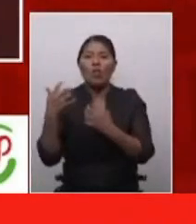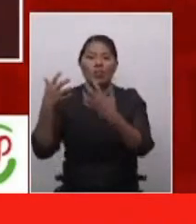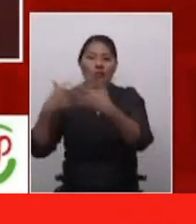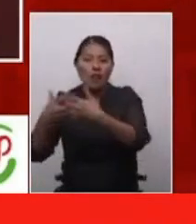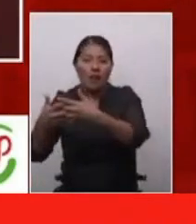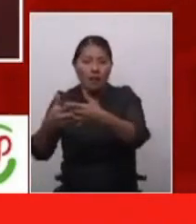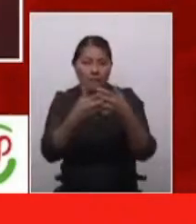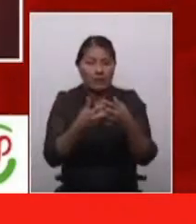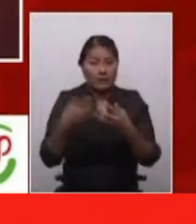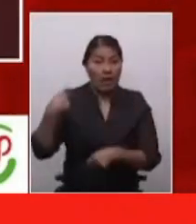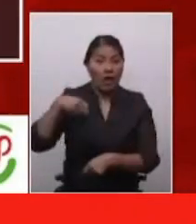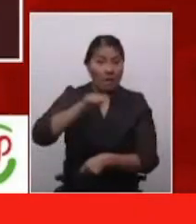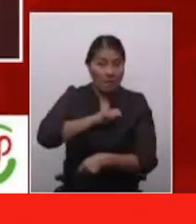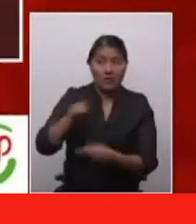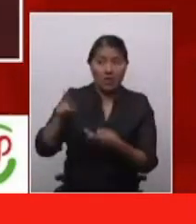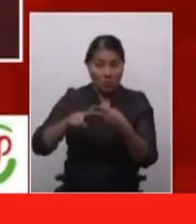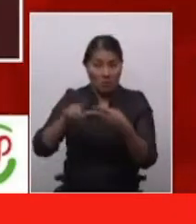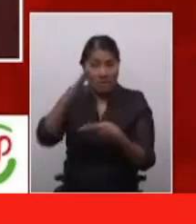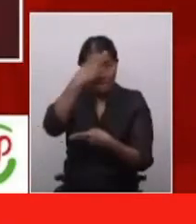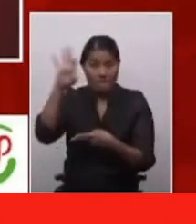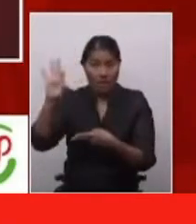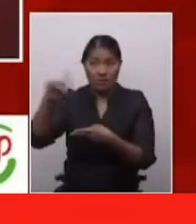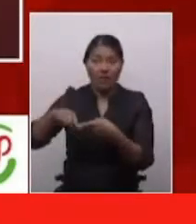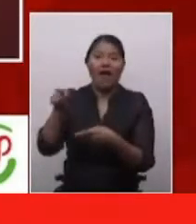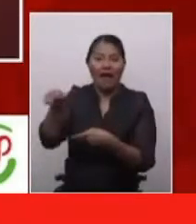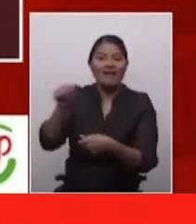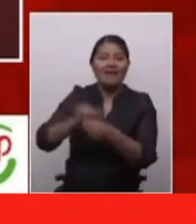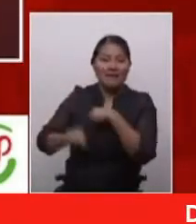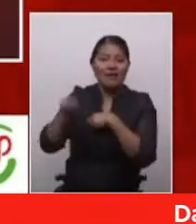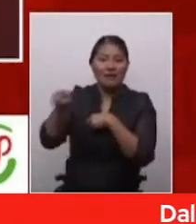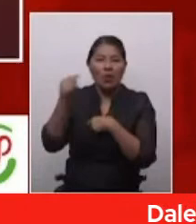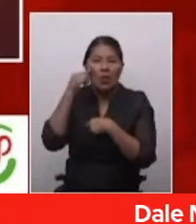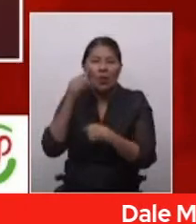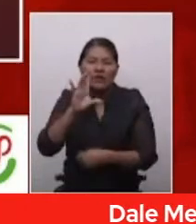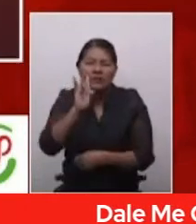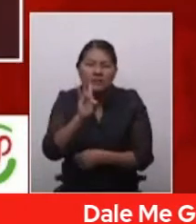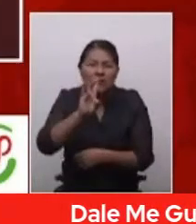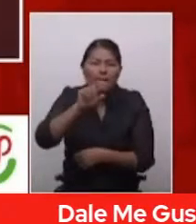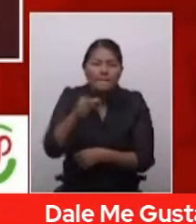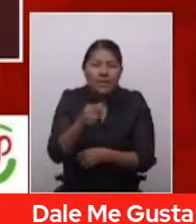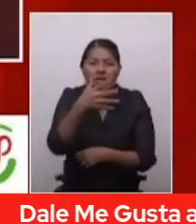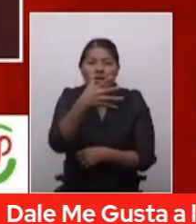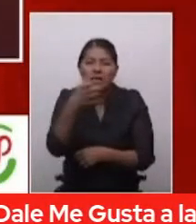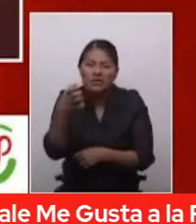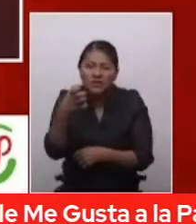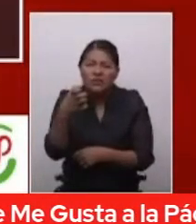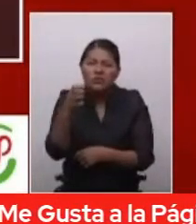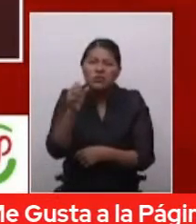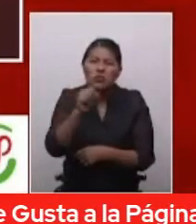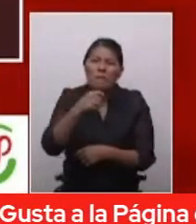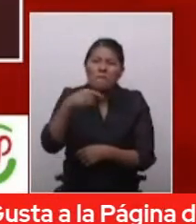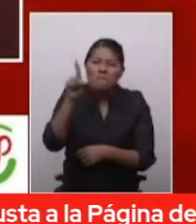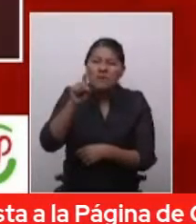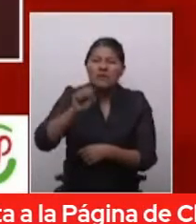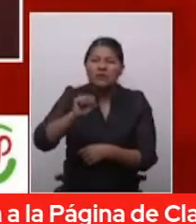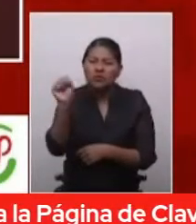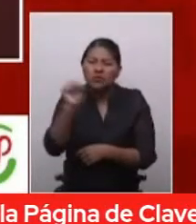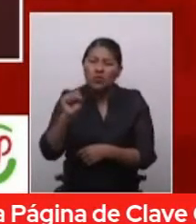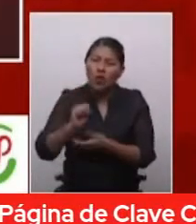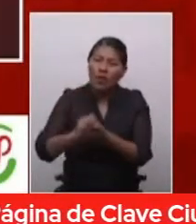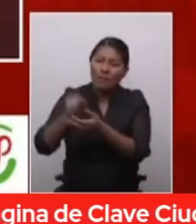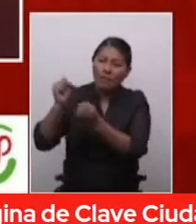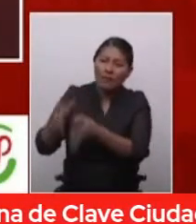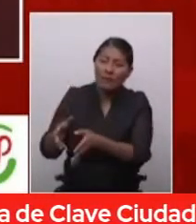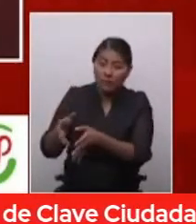de España y de Francia, donde está mi hijo, 7.500 millones de soles al año. Y todo esto, además, con el contrato